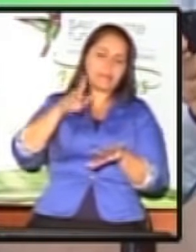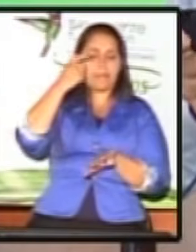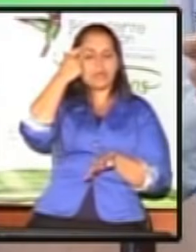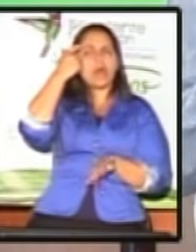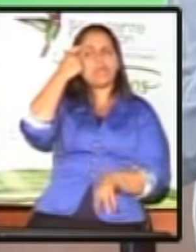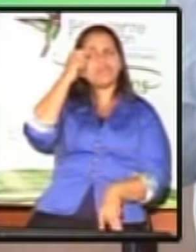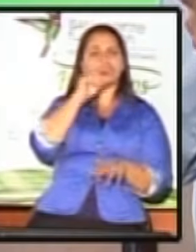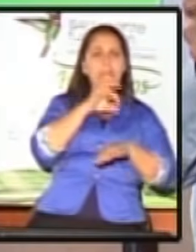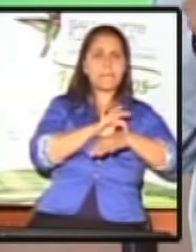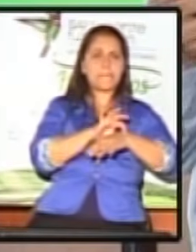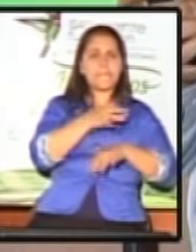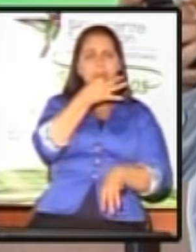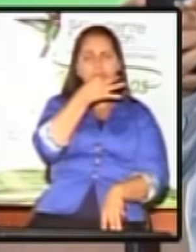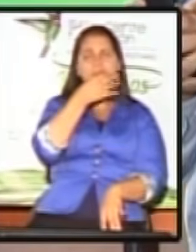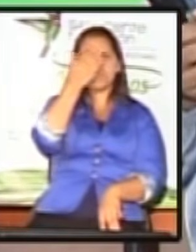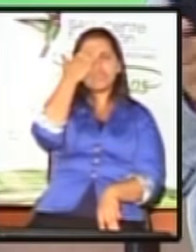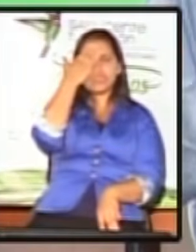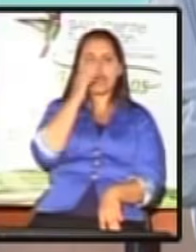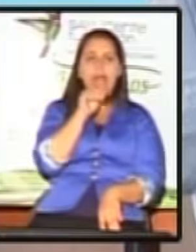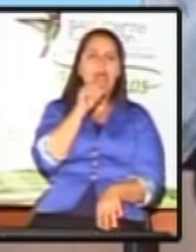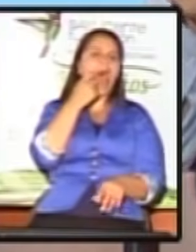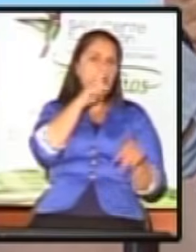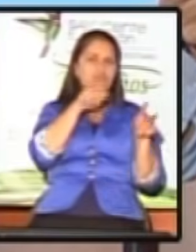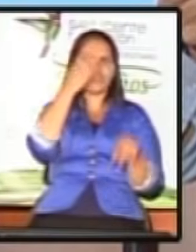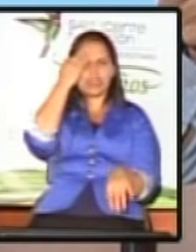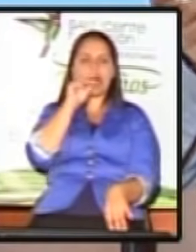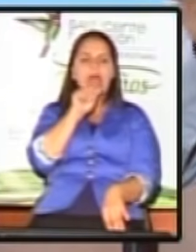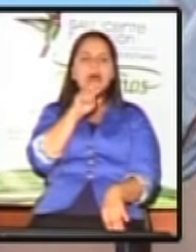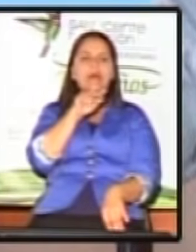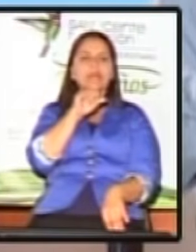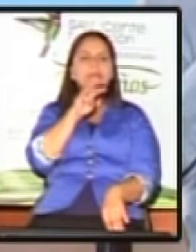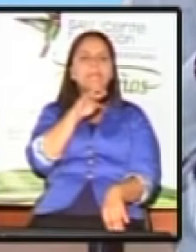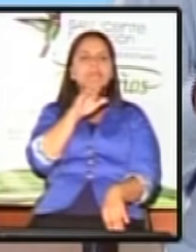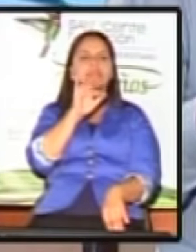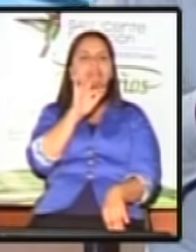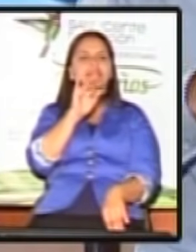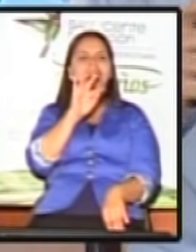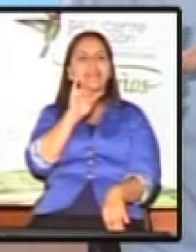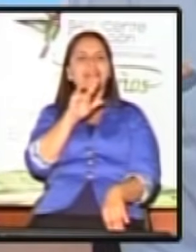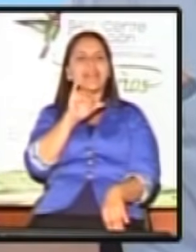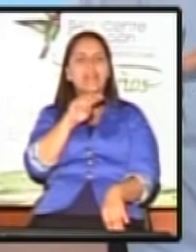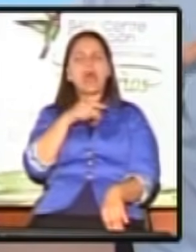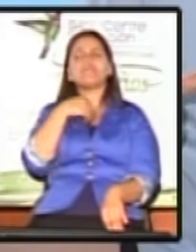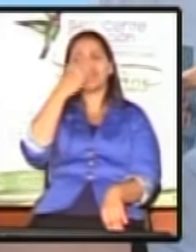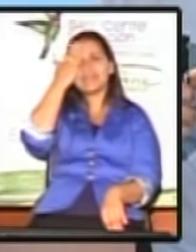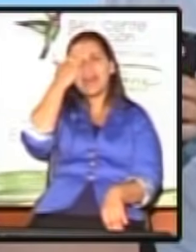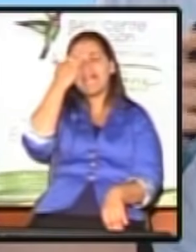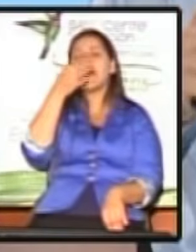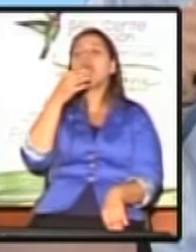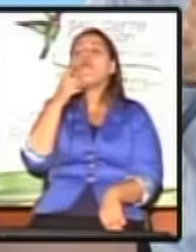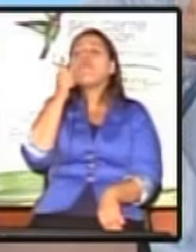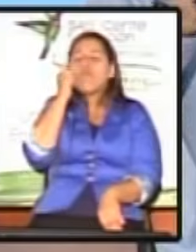para qué es un medicamento, por ejemplo la amitriptilina. No, es que él duerme bien, pero se lo damos, es para modular el